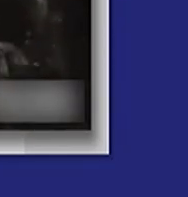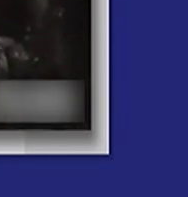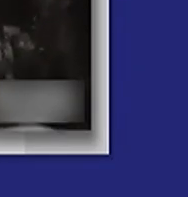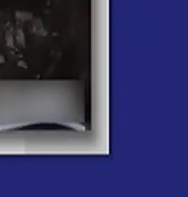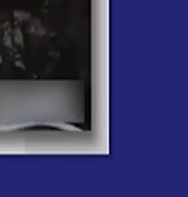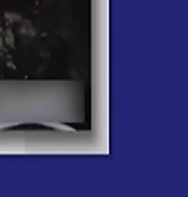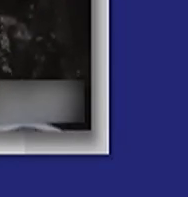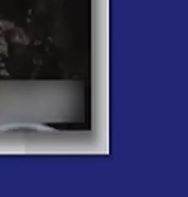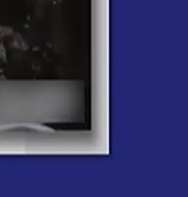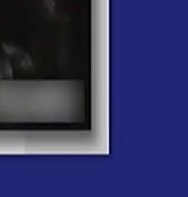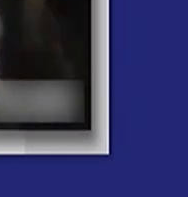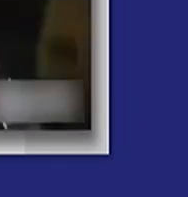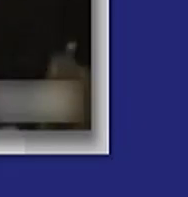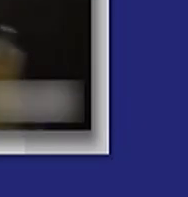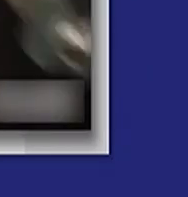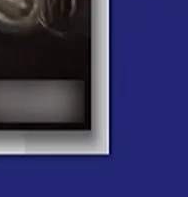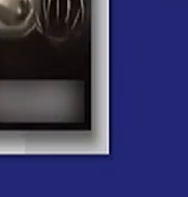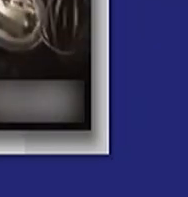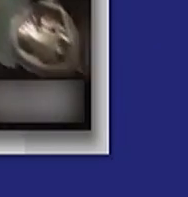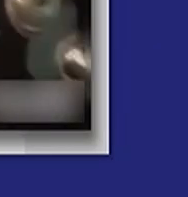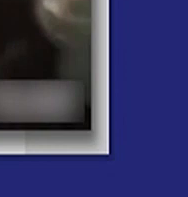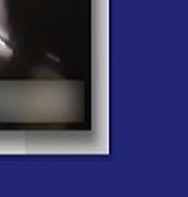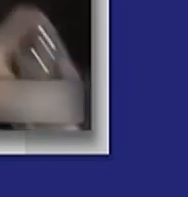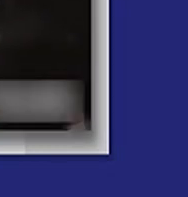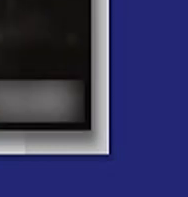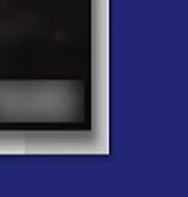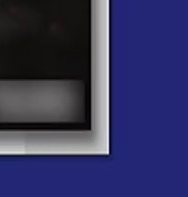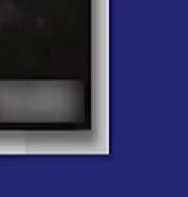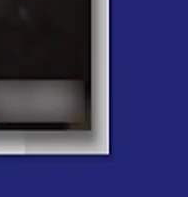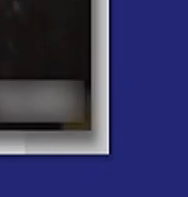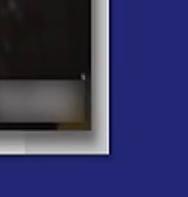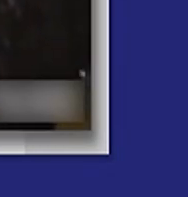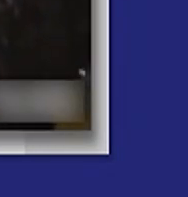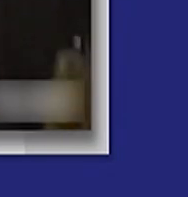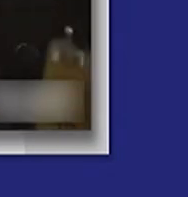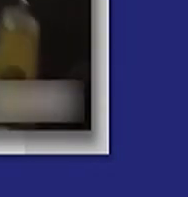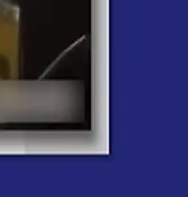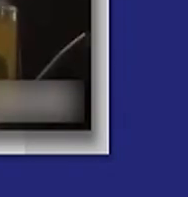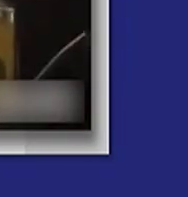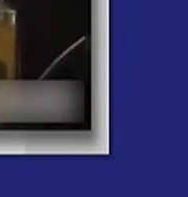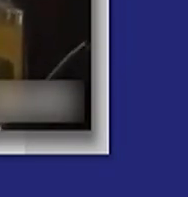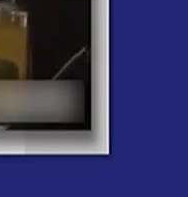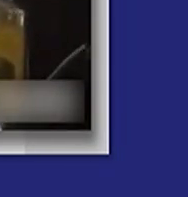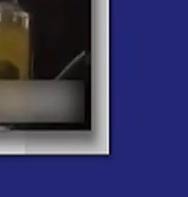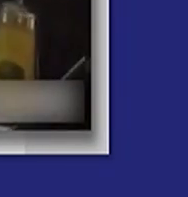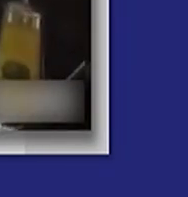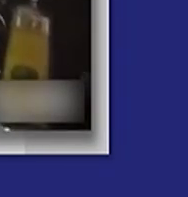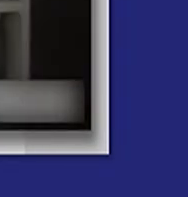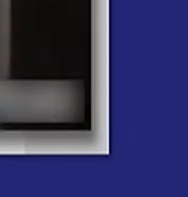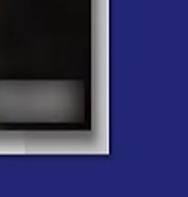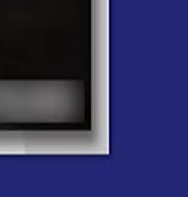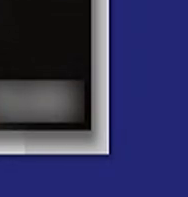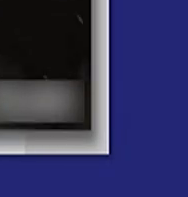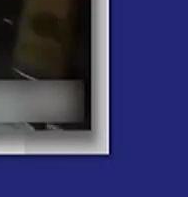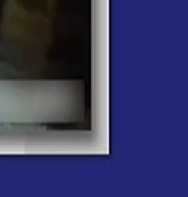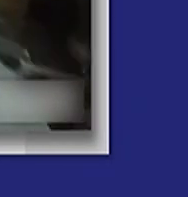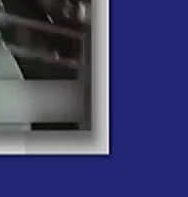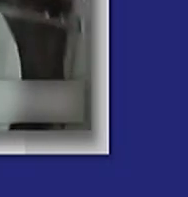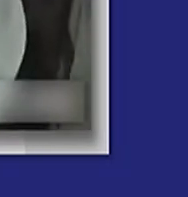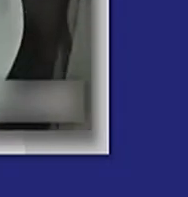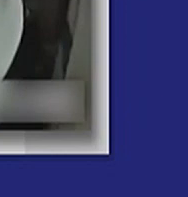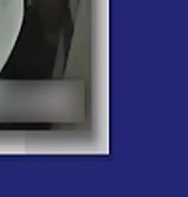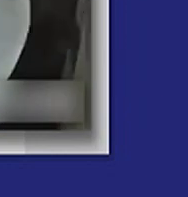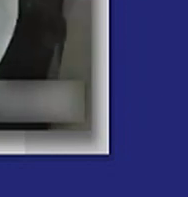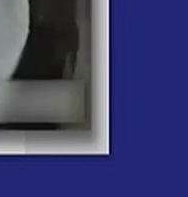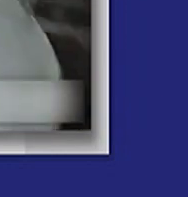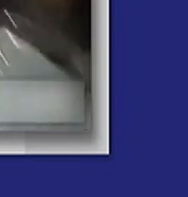la vainilla, el azúcar y una pizquita de sal. Ahora voy a proceder a echarle la leche. Incorporados los